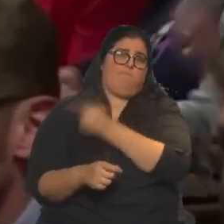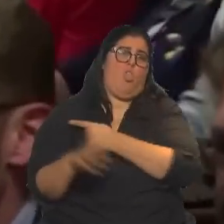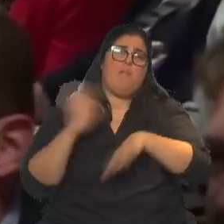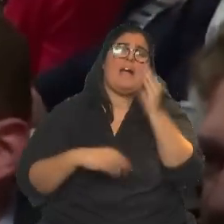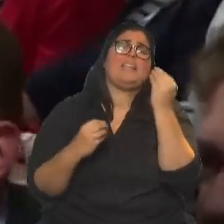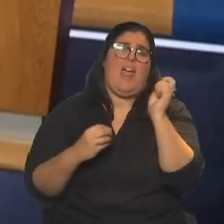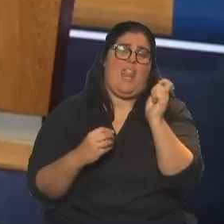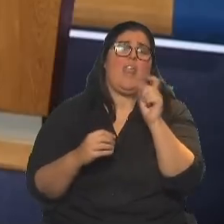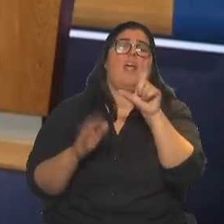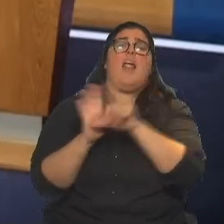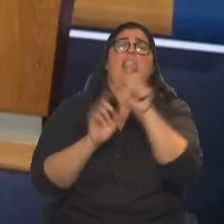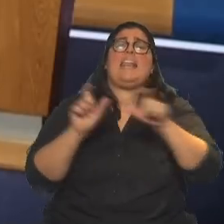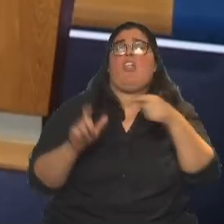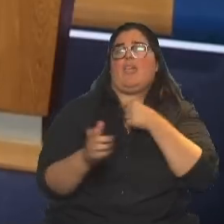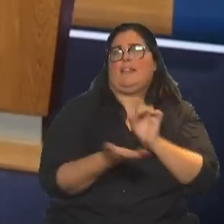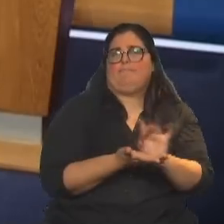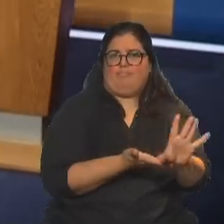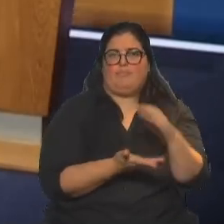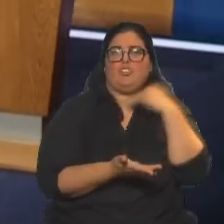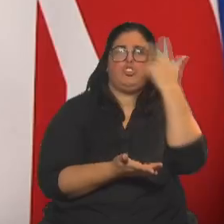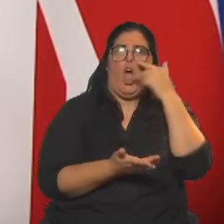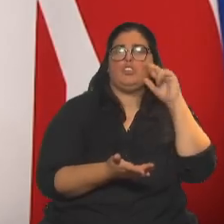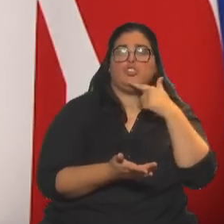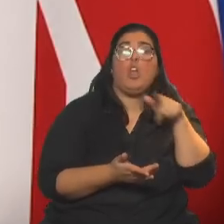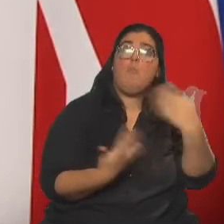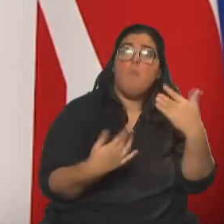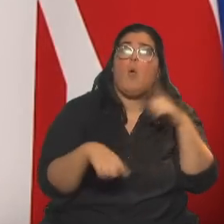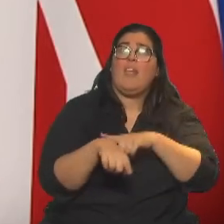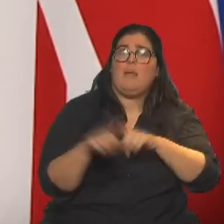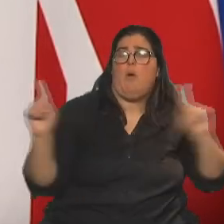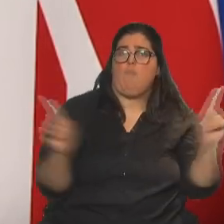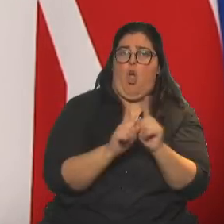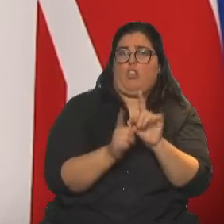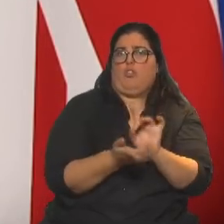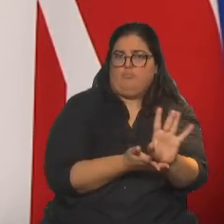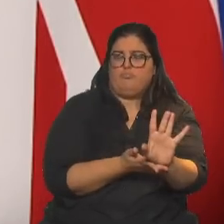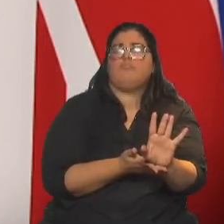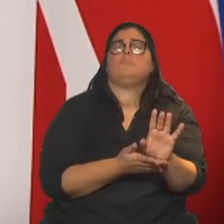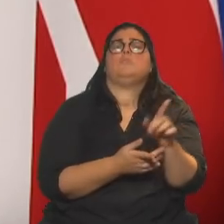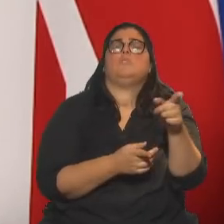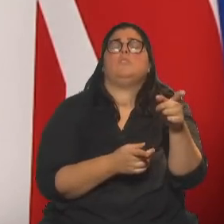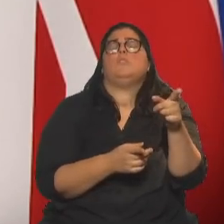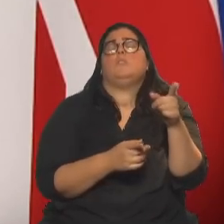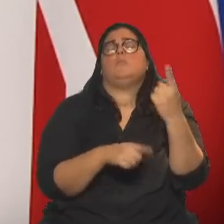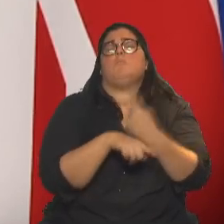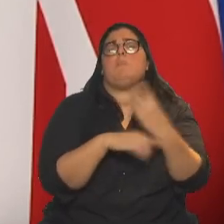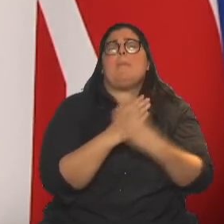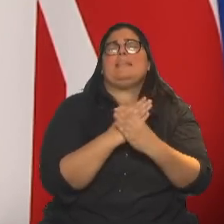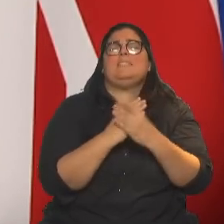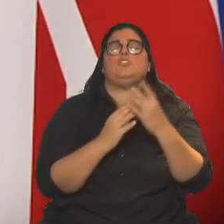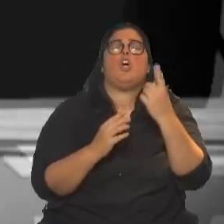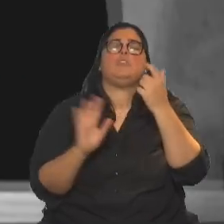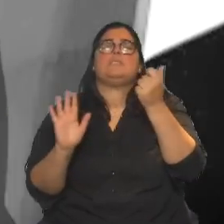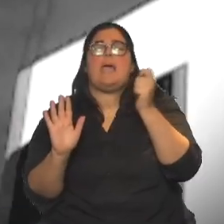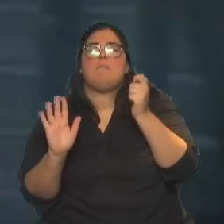quieren el alejamiento de Johnson y tienen la potestad de acortar ese periodo de inmunidad del que gozaría el primer ministro de 12 a 6 meses